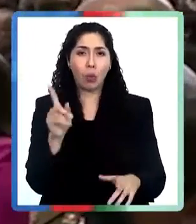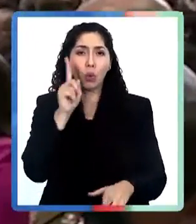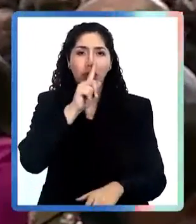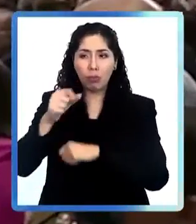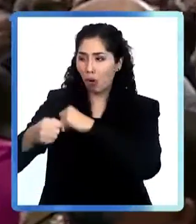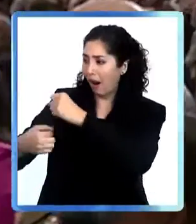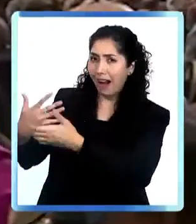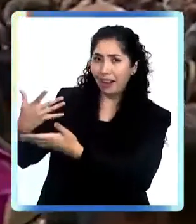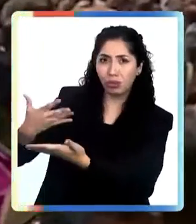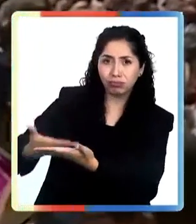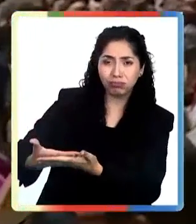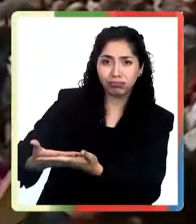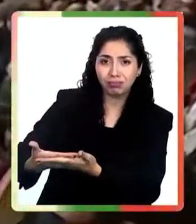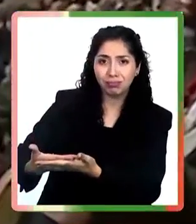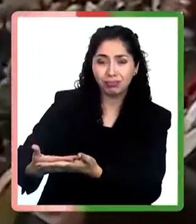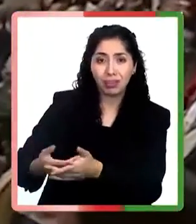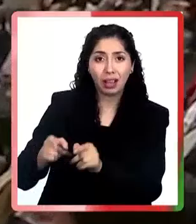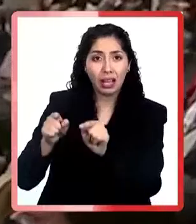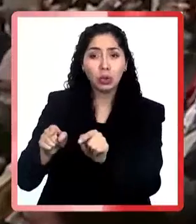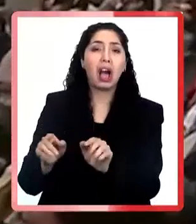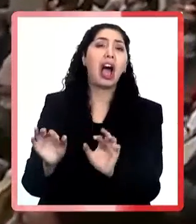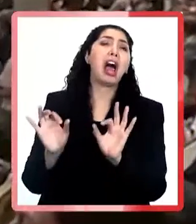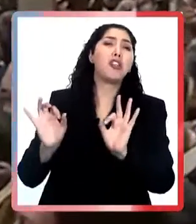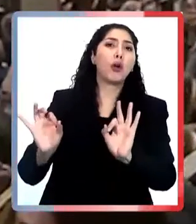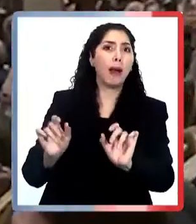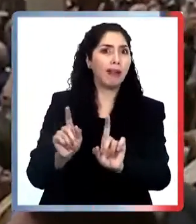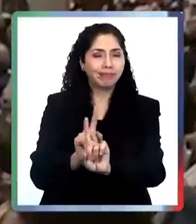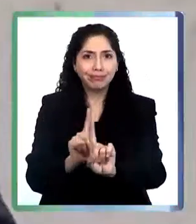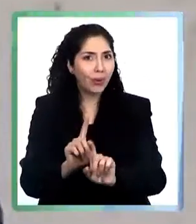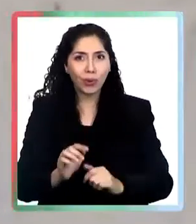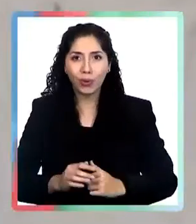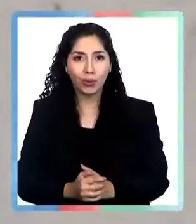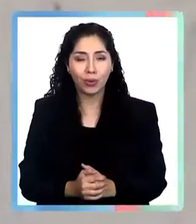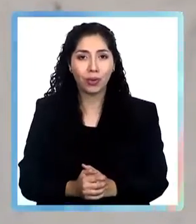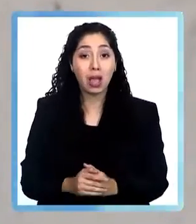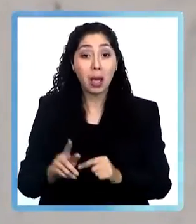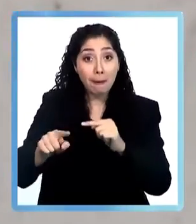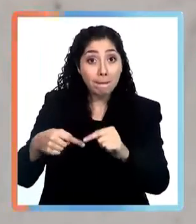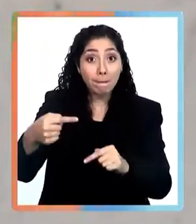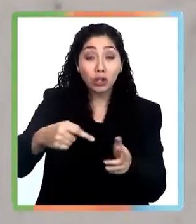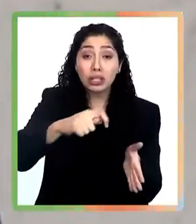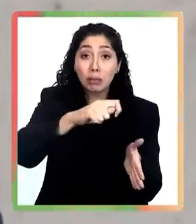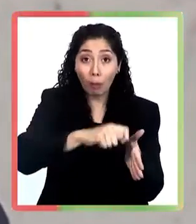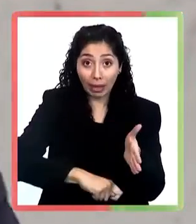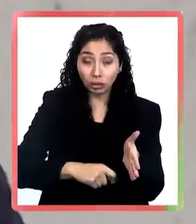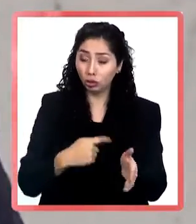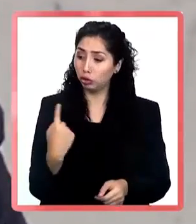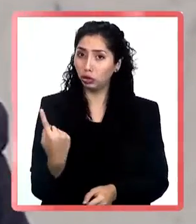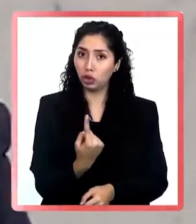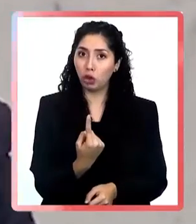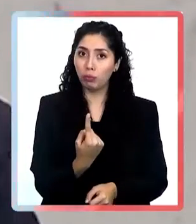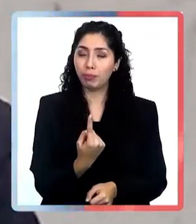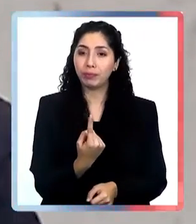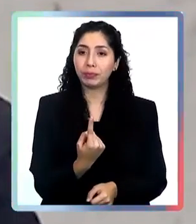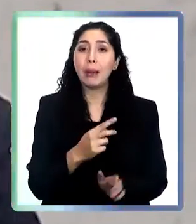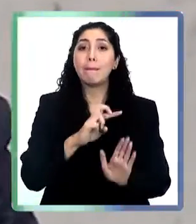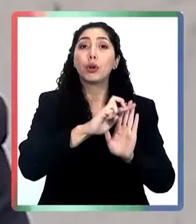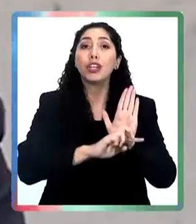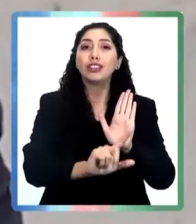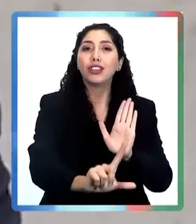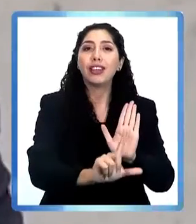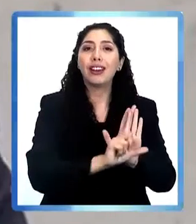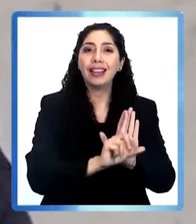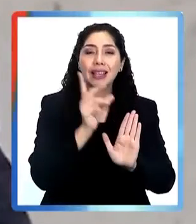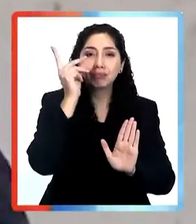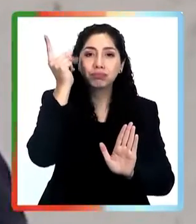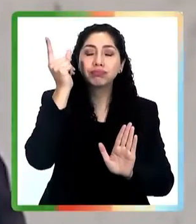últimos años no pueden ni deben ser normalizadas por ellos que el próximo mes presentaremos indicaciones al proyecto de